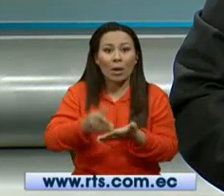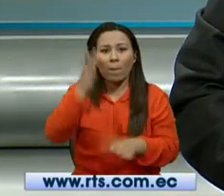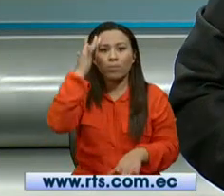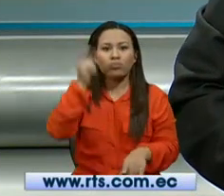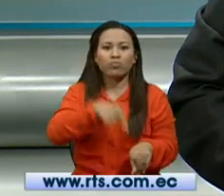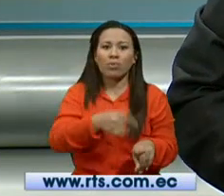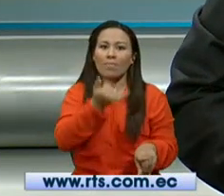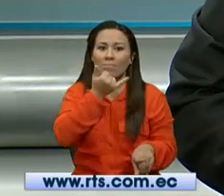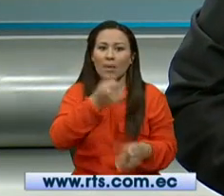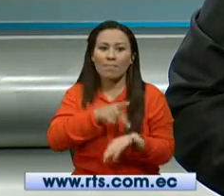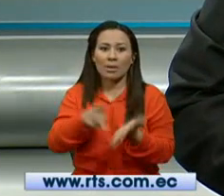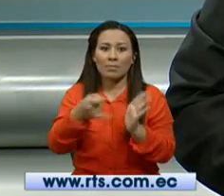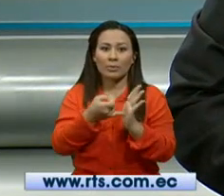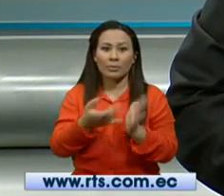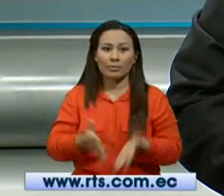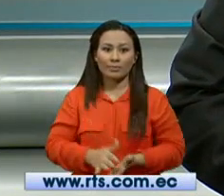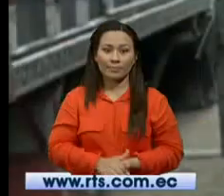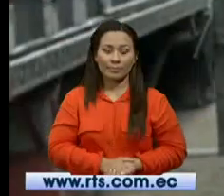control.